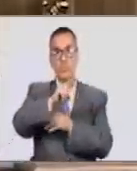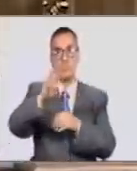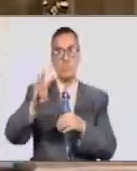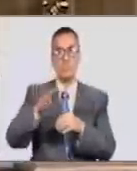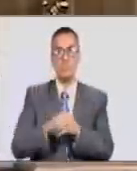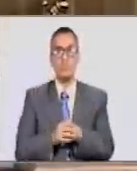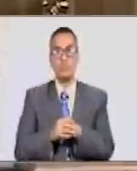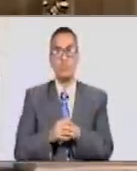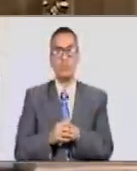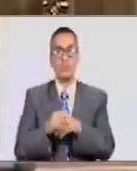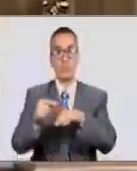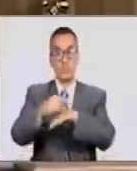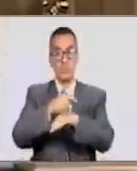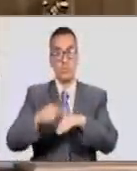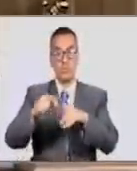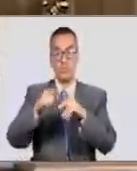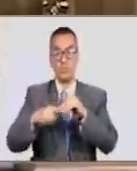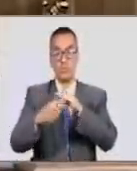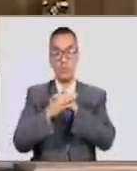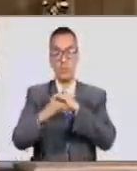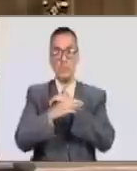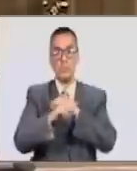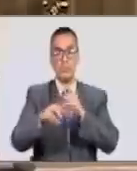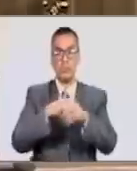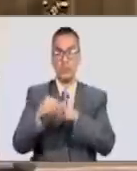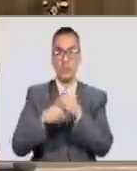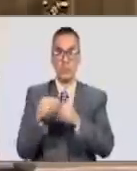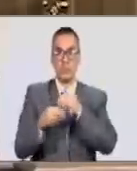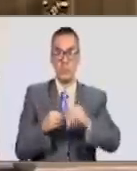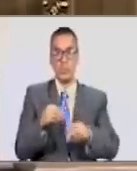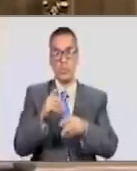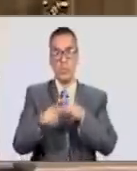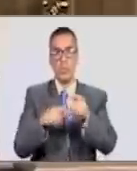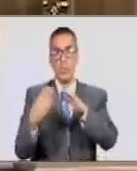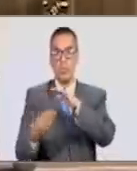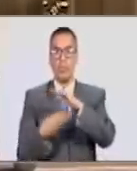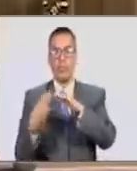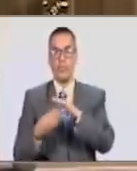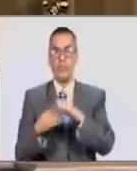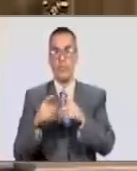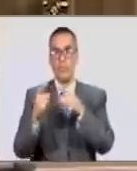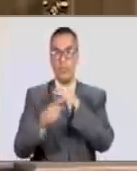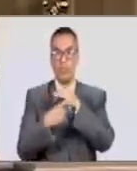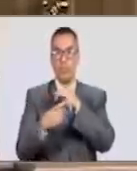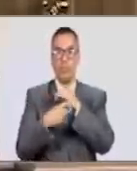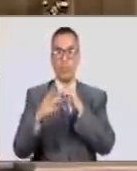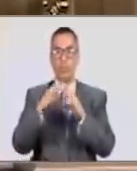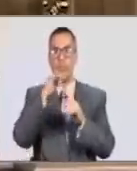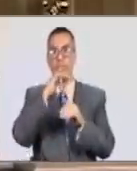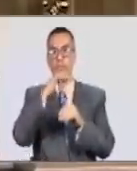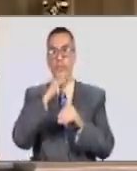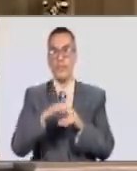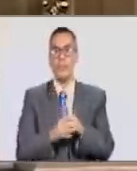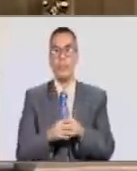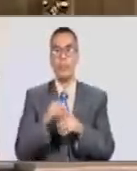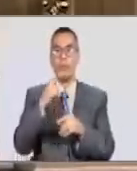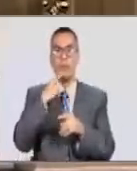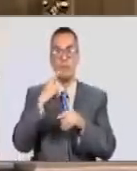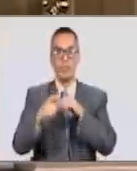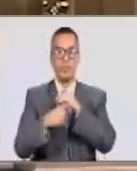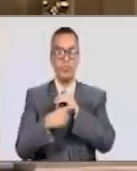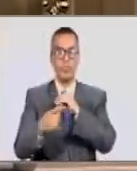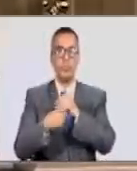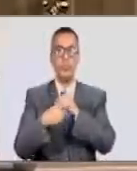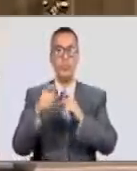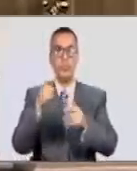24. Los estados y municipios deberán implementar un mecanismo basado en las tecnologías de información para la declaración